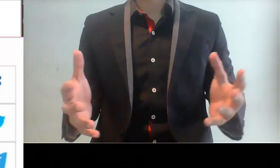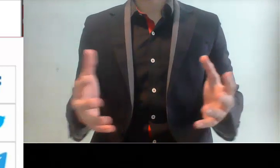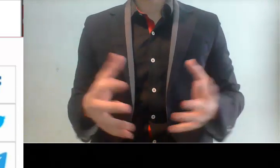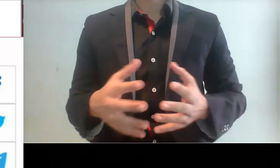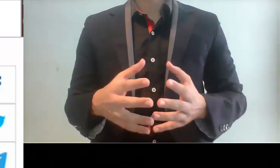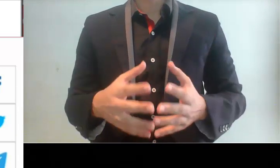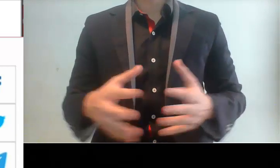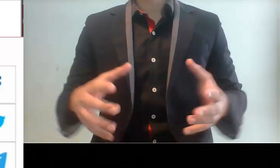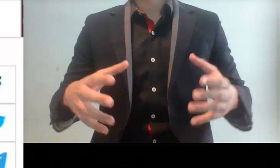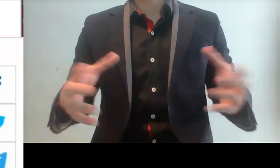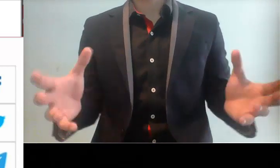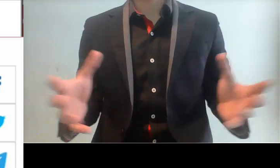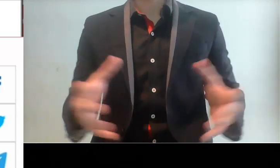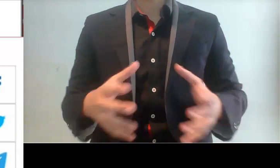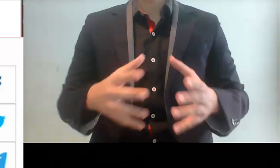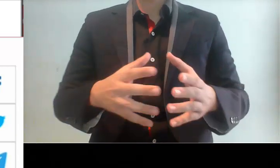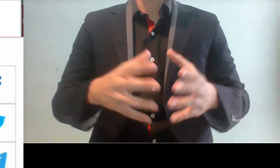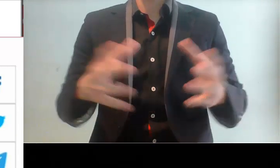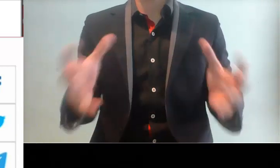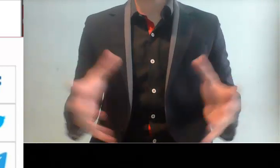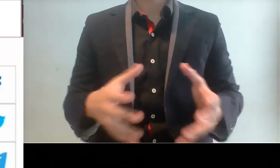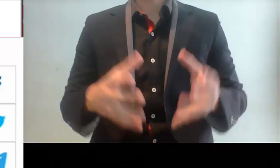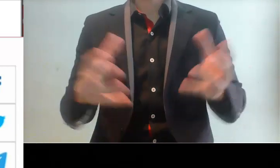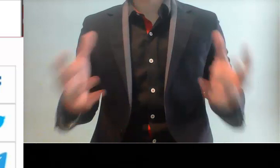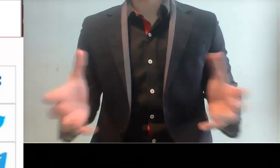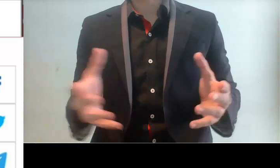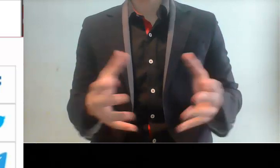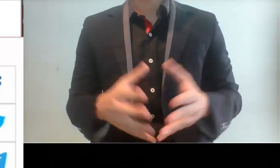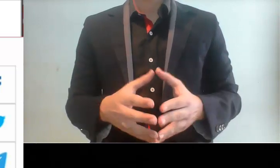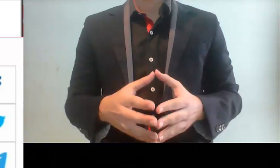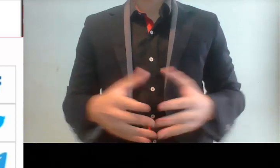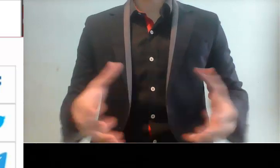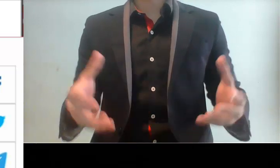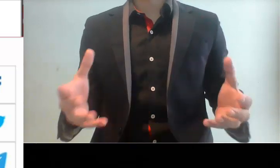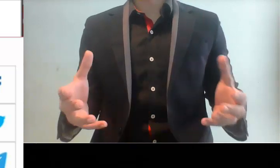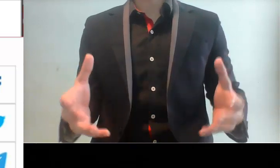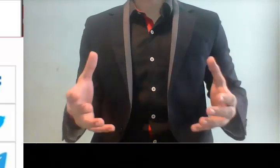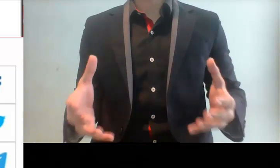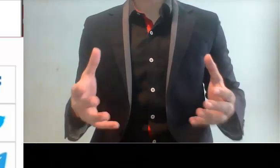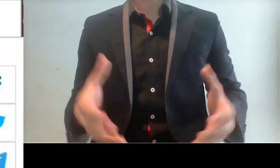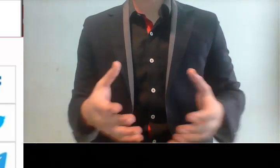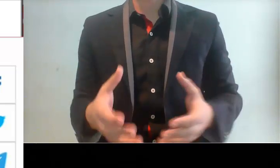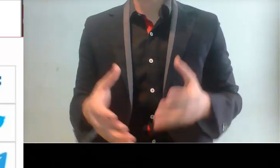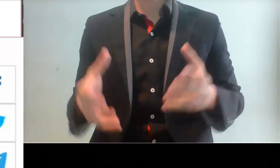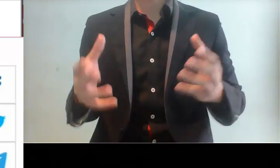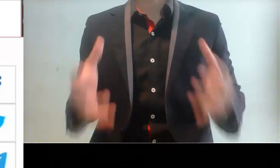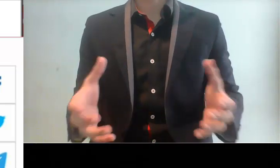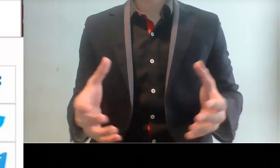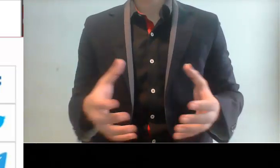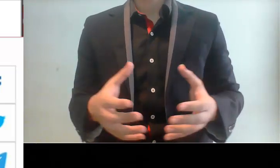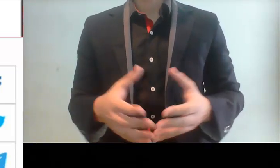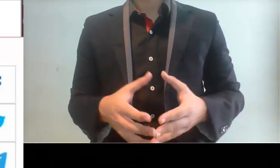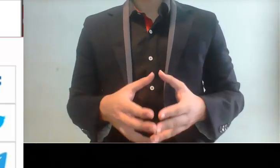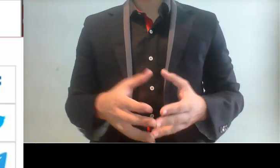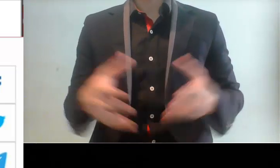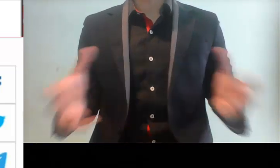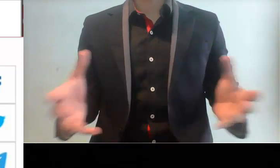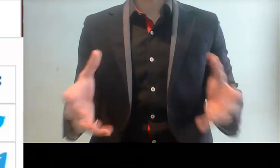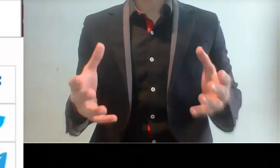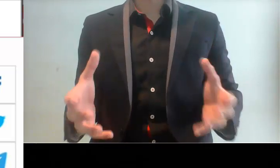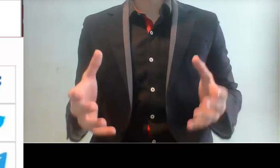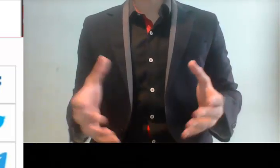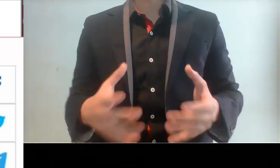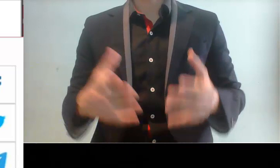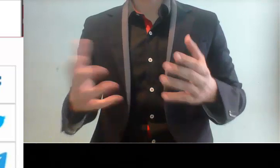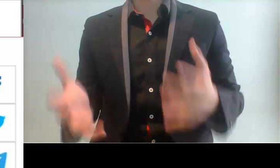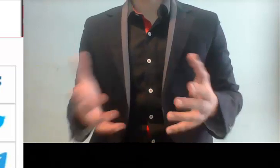es precisamente hackeando una persona, y posteriormente que hackeas a esa persona le puedes meter un script o le puedes meter código malicioso que